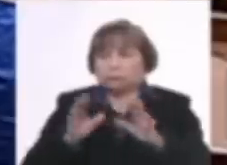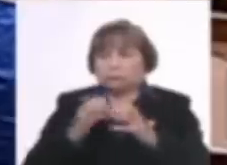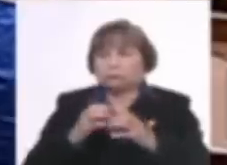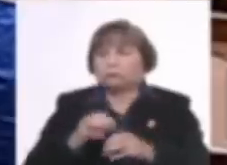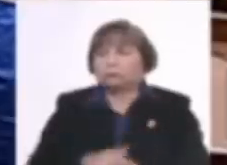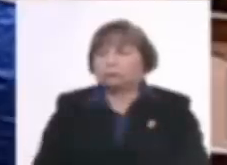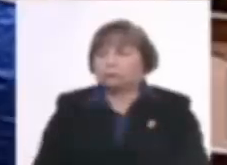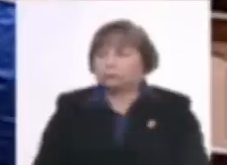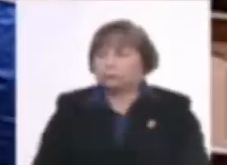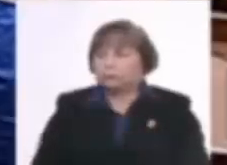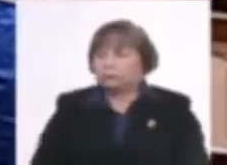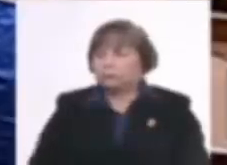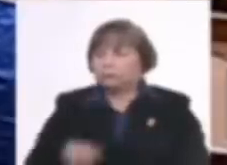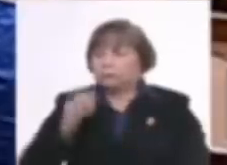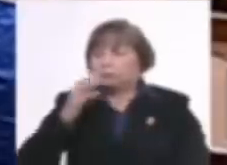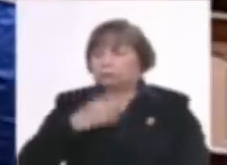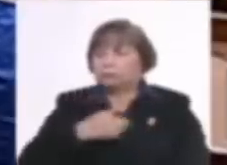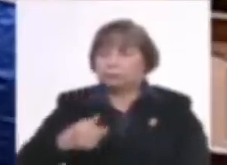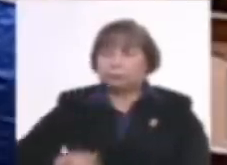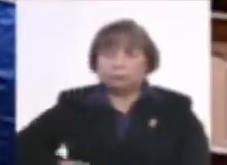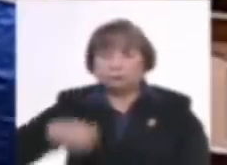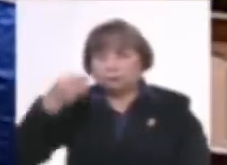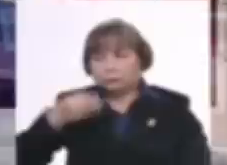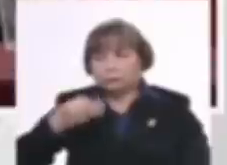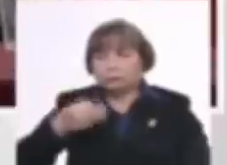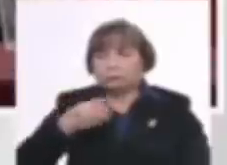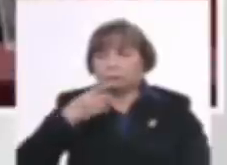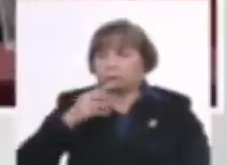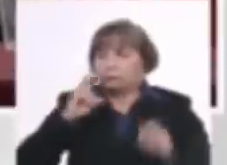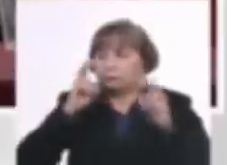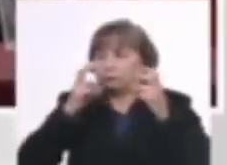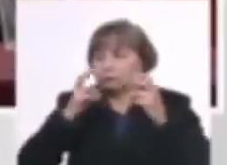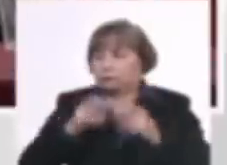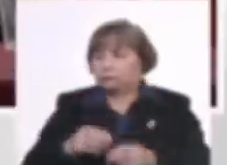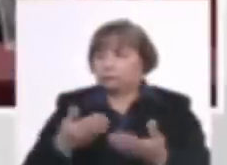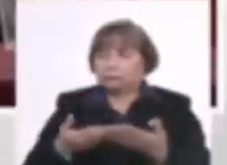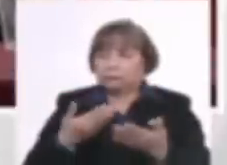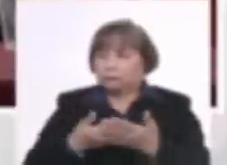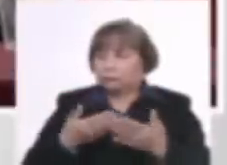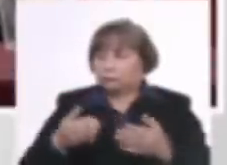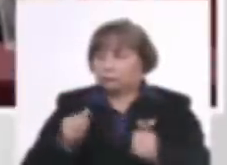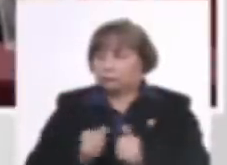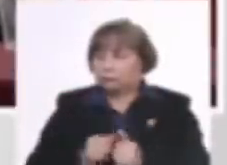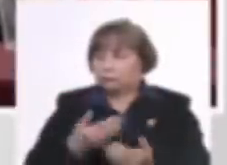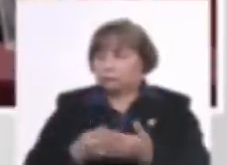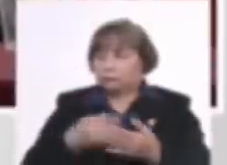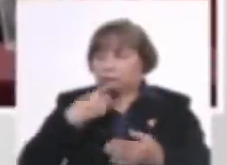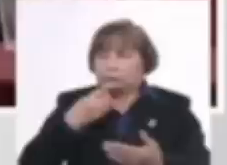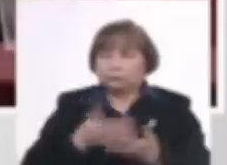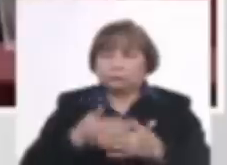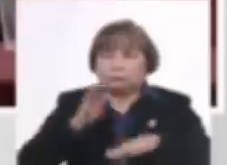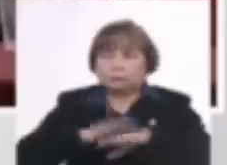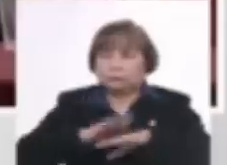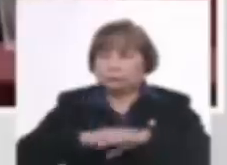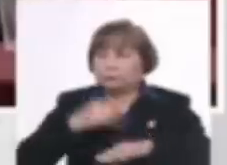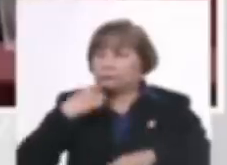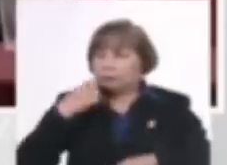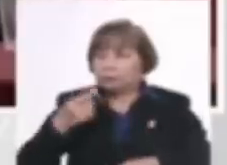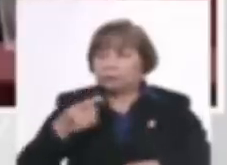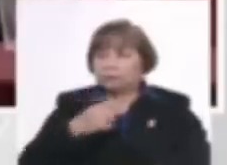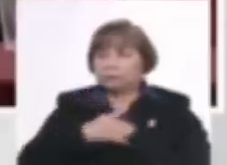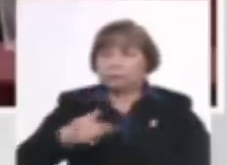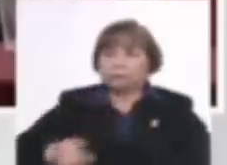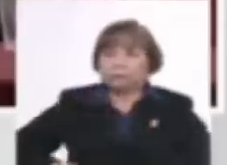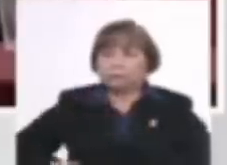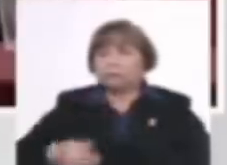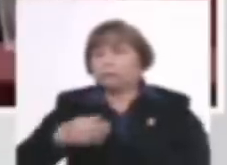eso termino. Presidente, en realidad hay un tema aquí, y creo que también hay que hacer un llamado de atención. En este caso, el